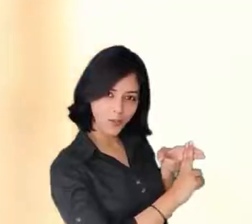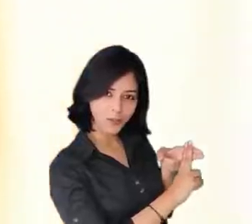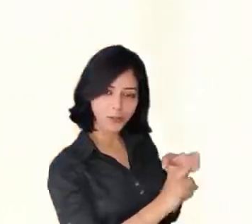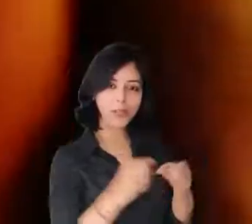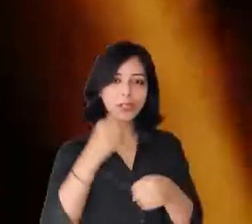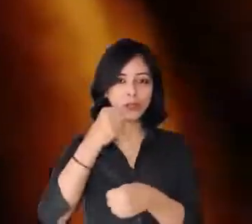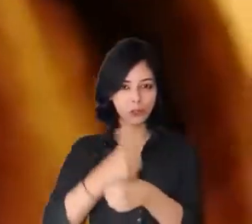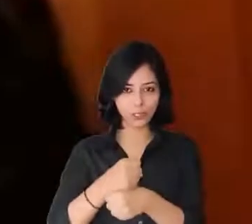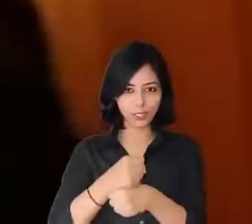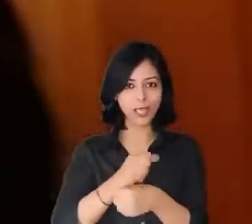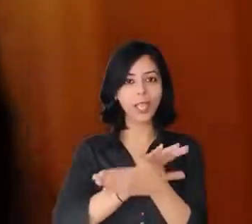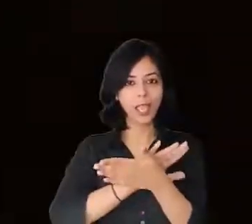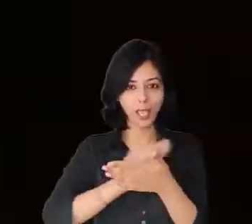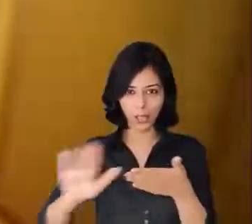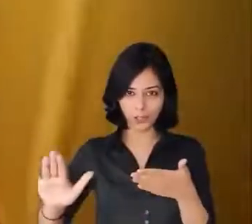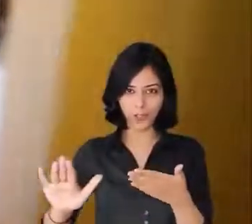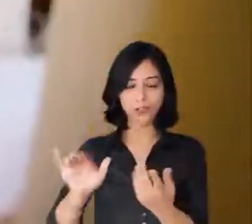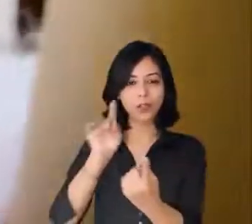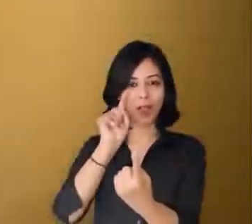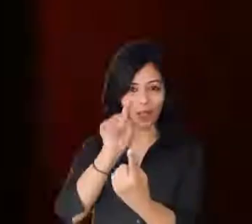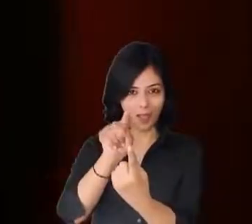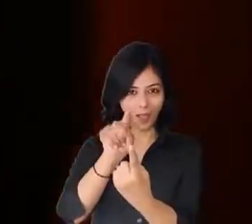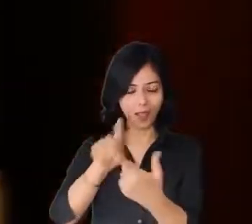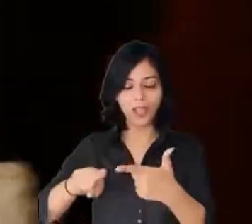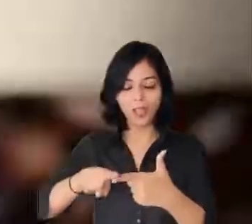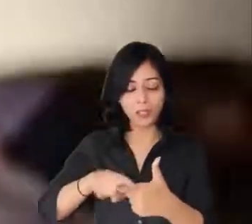plan mucho más siniestro para lo que pasaría esta tarde.